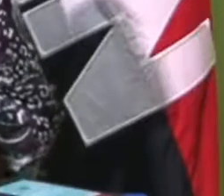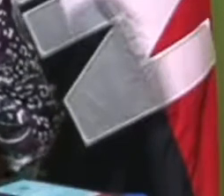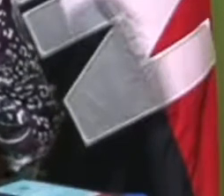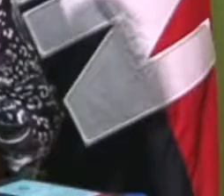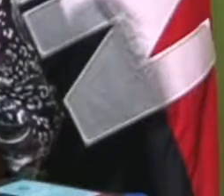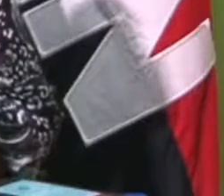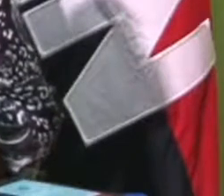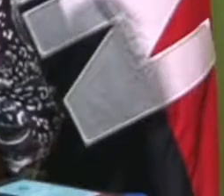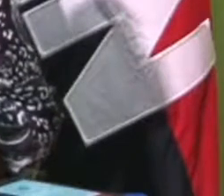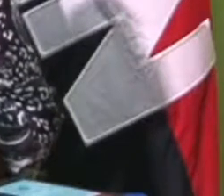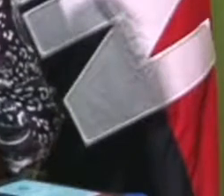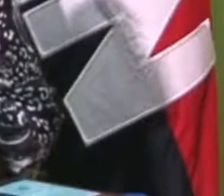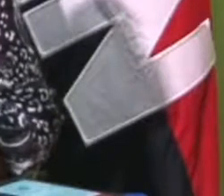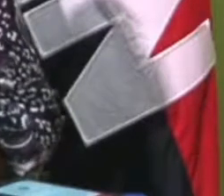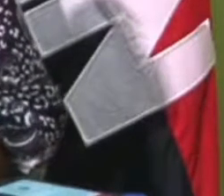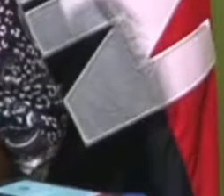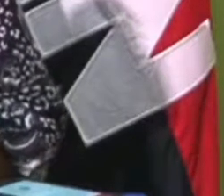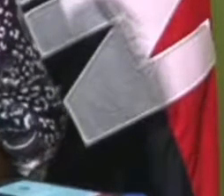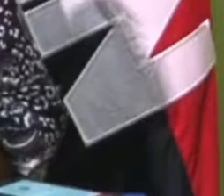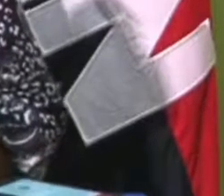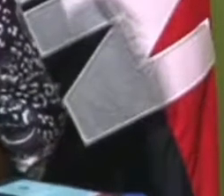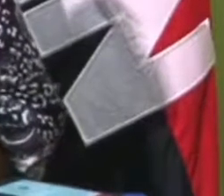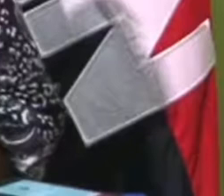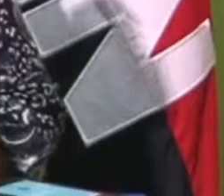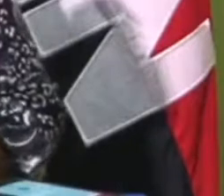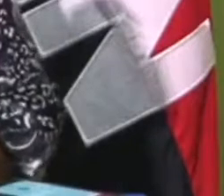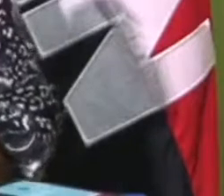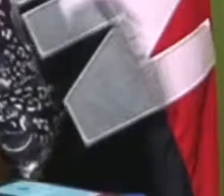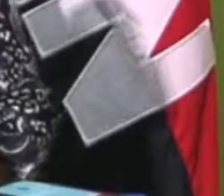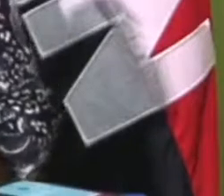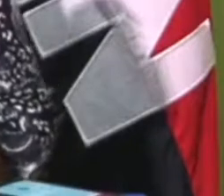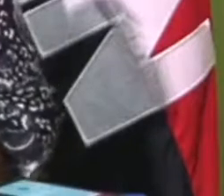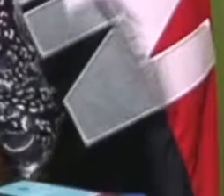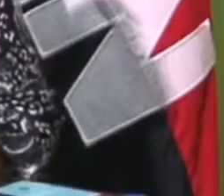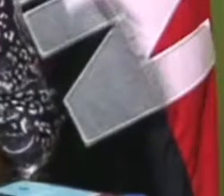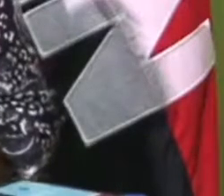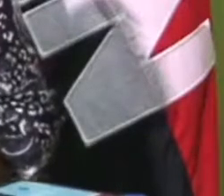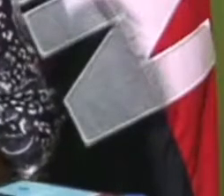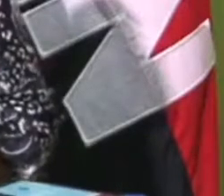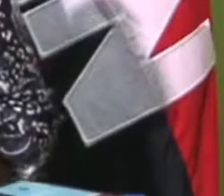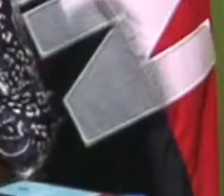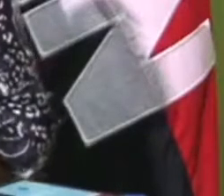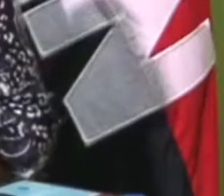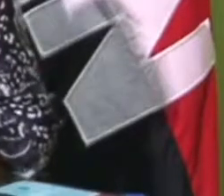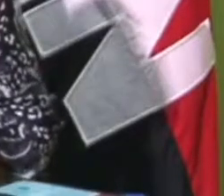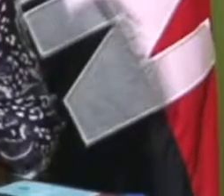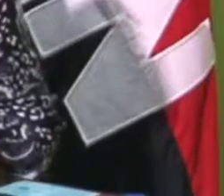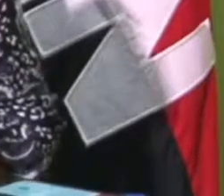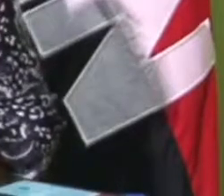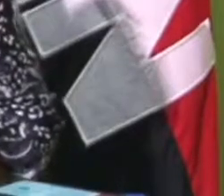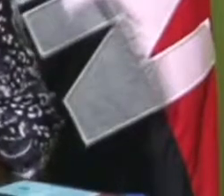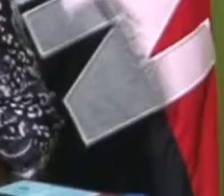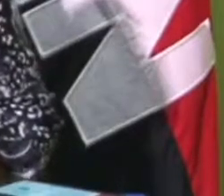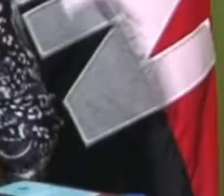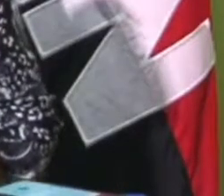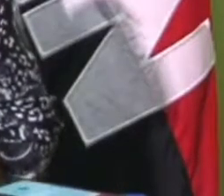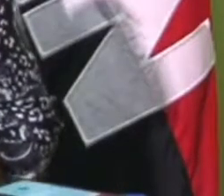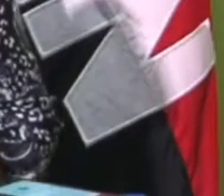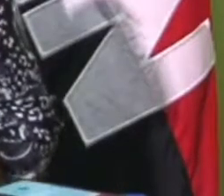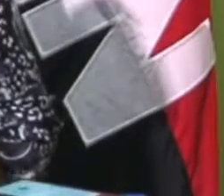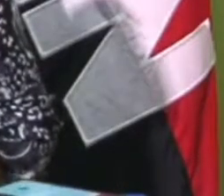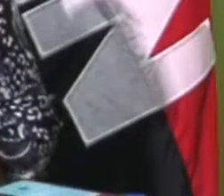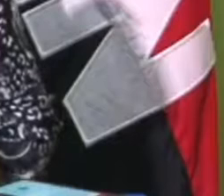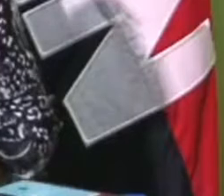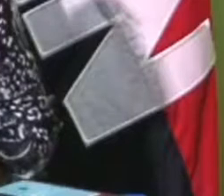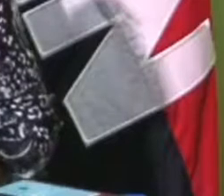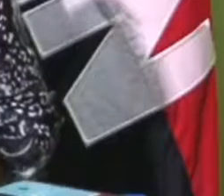son Canadá, Estados Unidos y Brasil, que ya habíamos reportado el día de ayer. En relación a Nicaragua, a nivel de sus 13